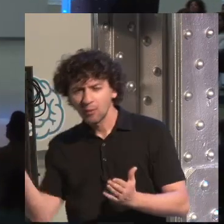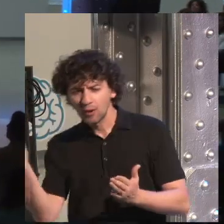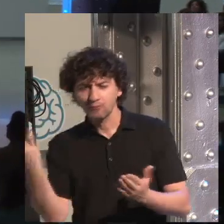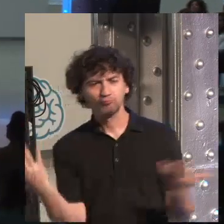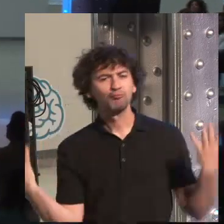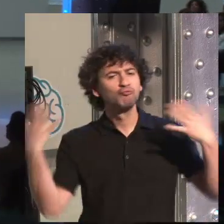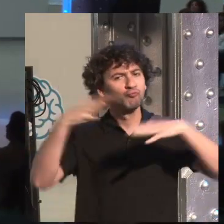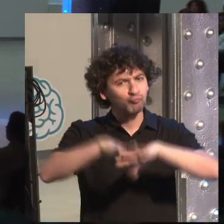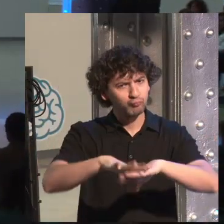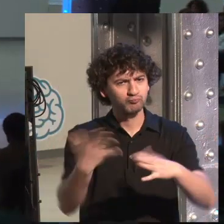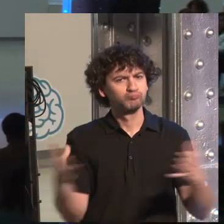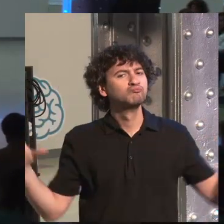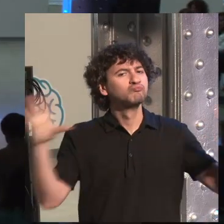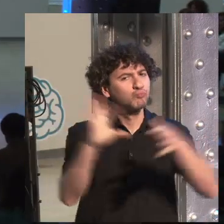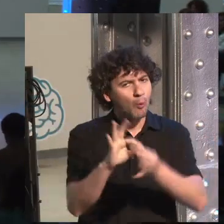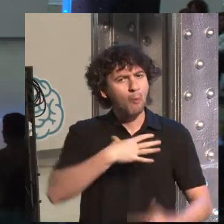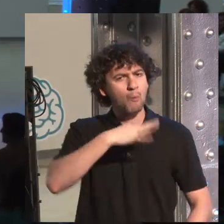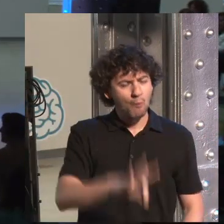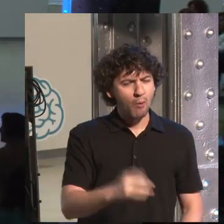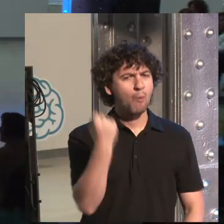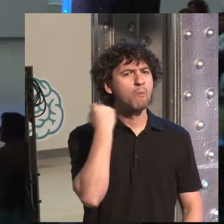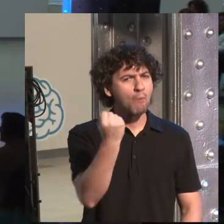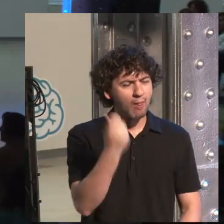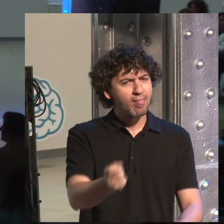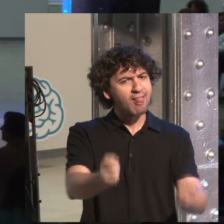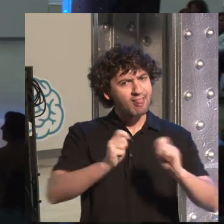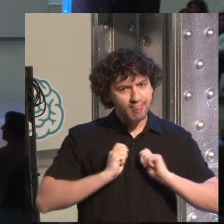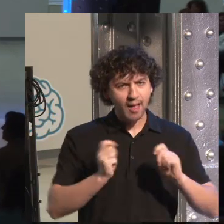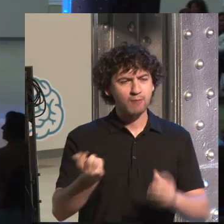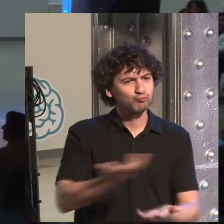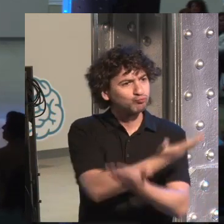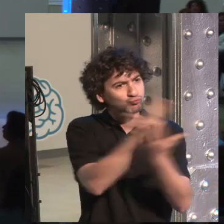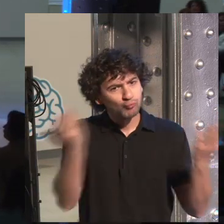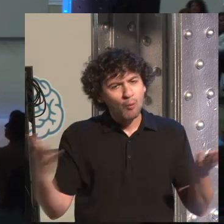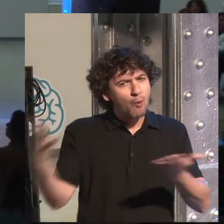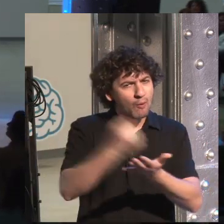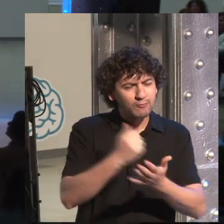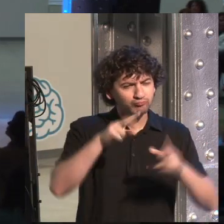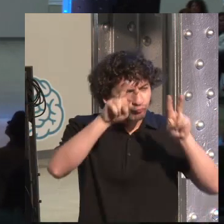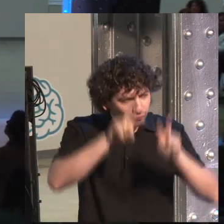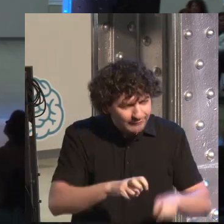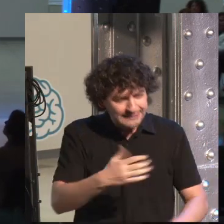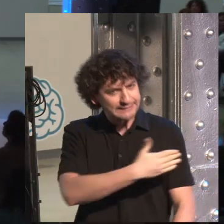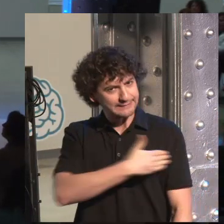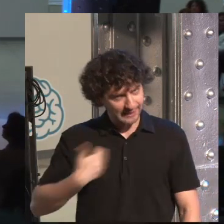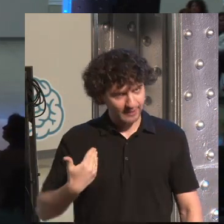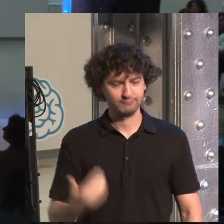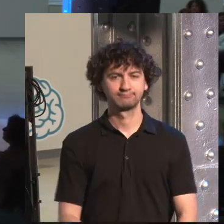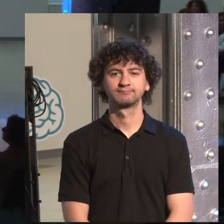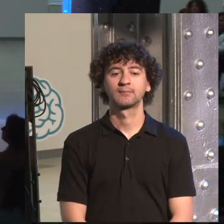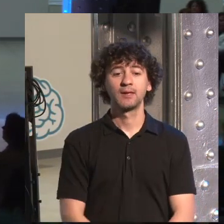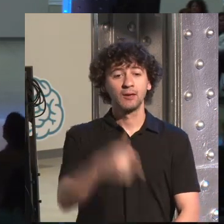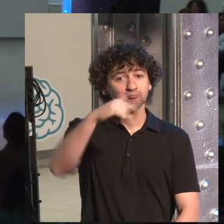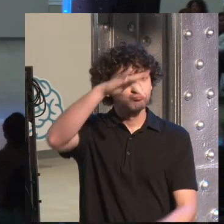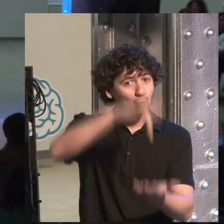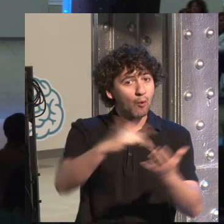mano y aportar muchísima sabiduría a todos los que quieren conocer cosas. En esta jornada,